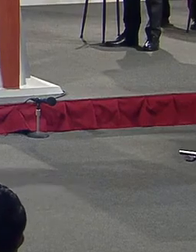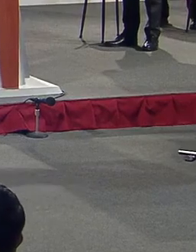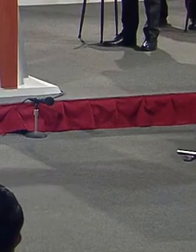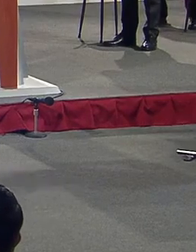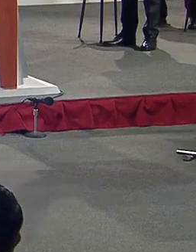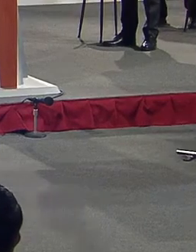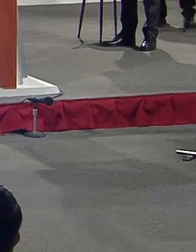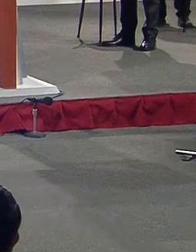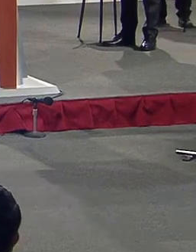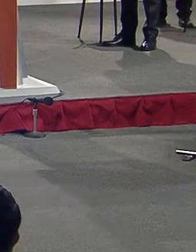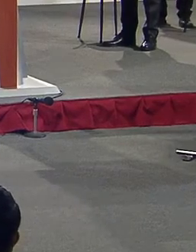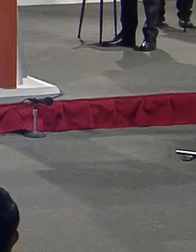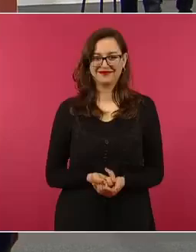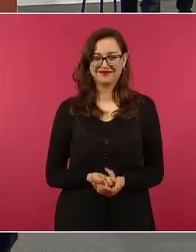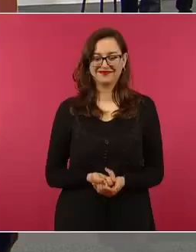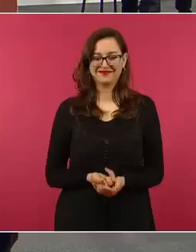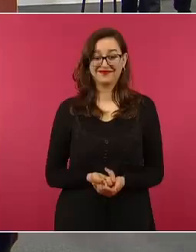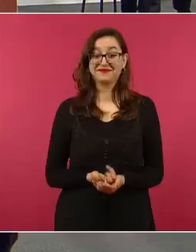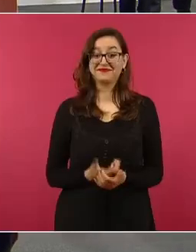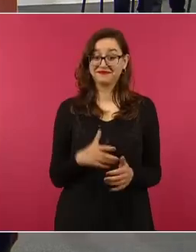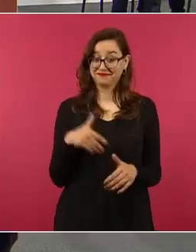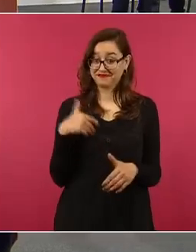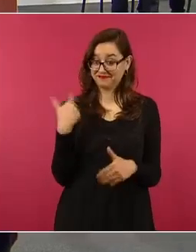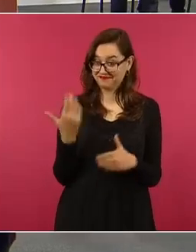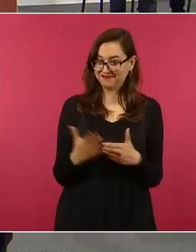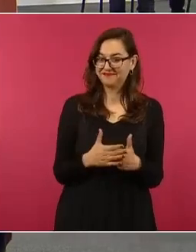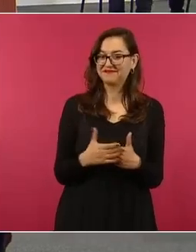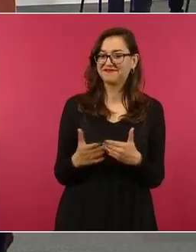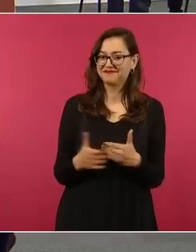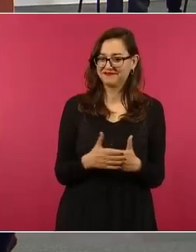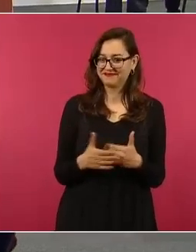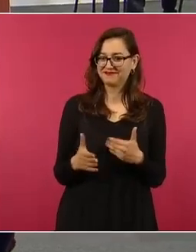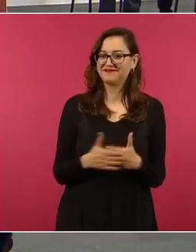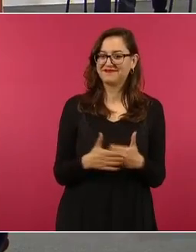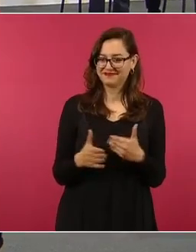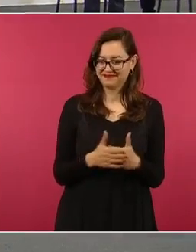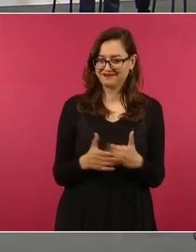Y lo que viene, lo que viene,